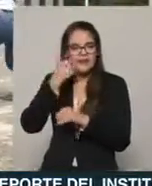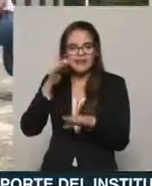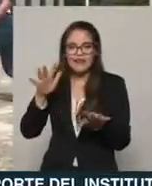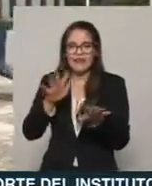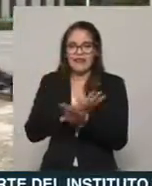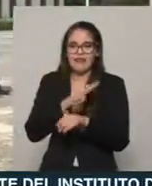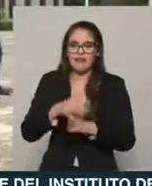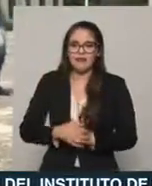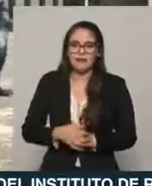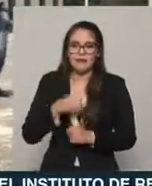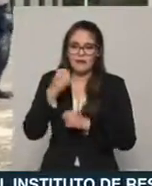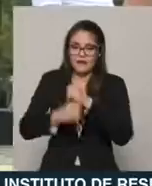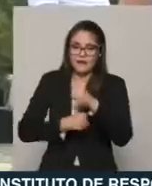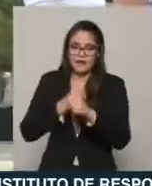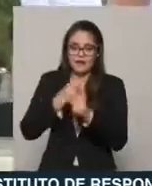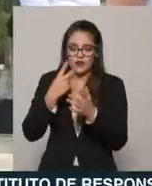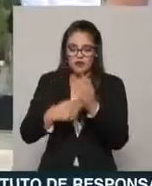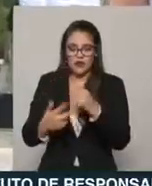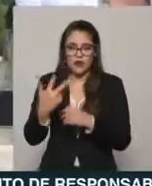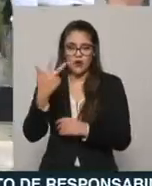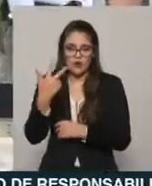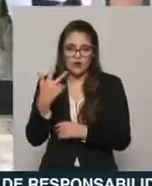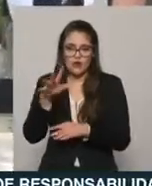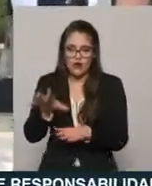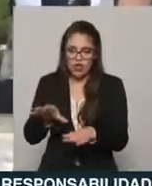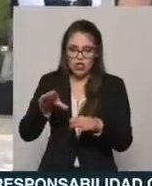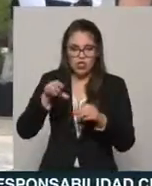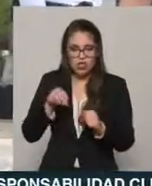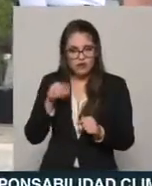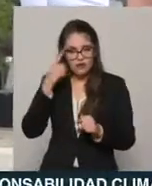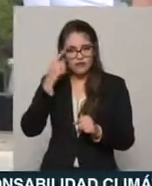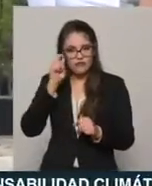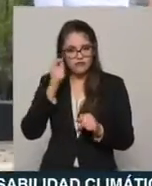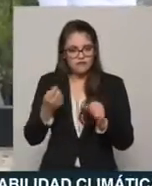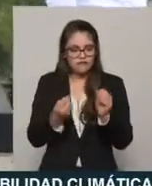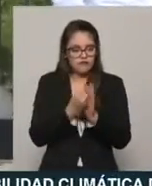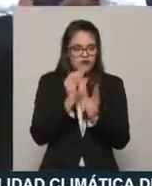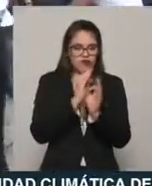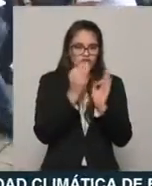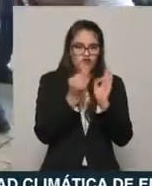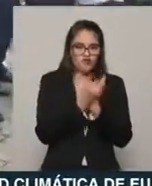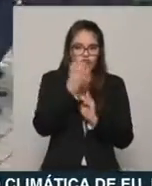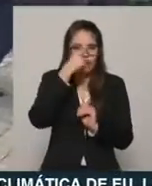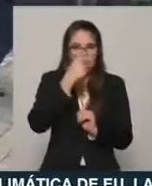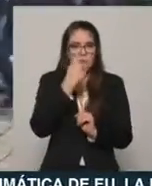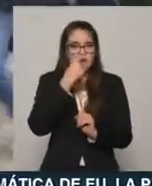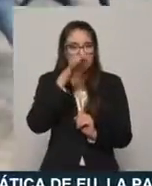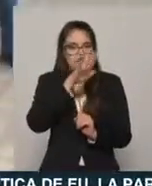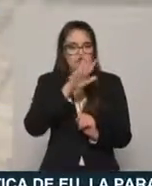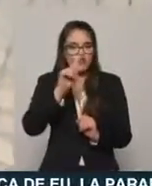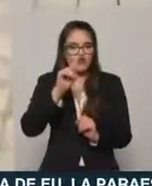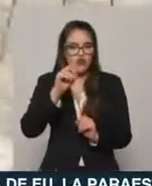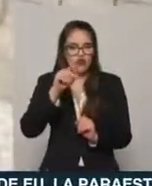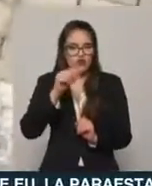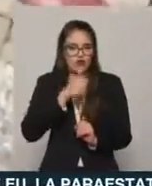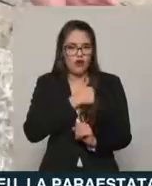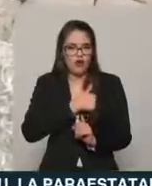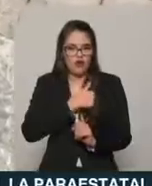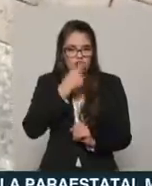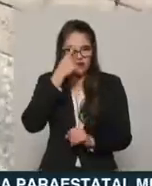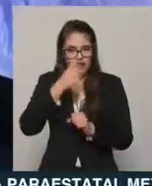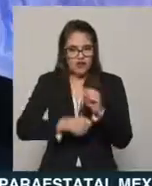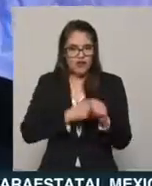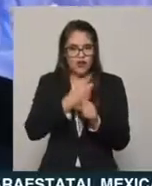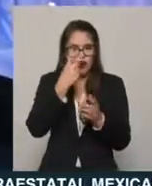En 2008, la Federación adoptó en México el modelo circular que la Policía de Toronto creó en el año 2000, el cual